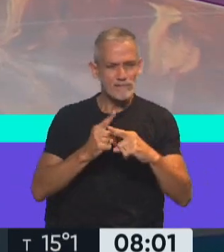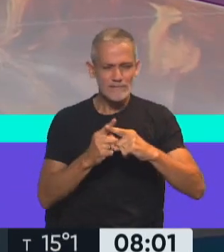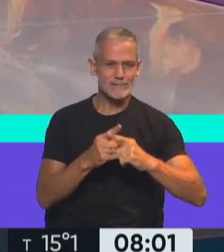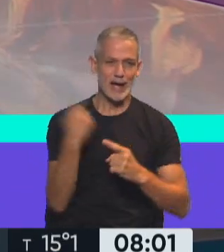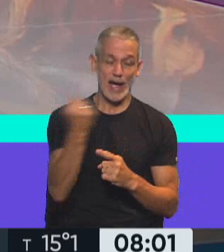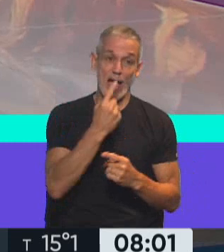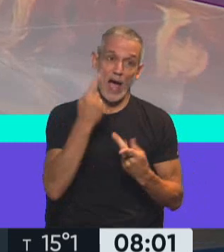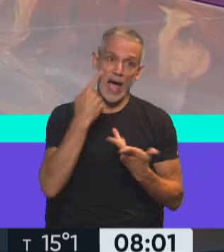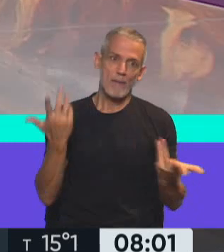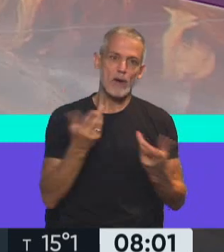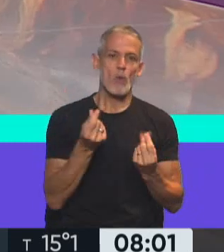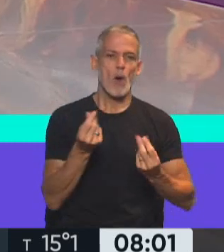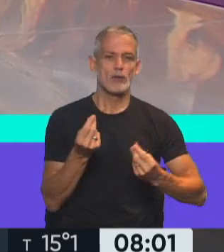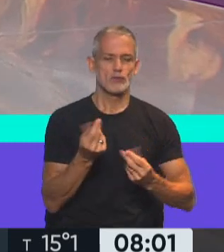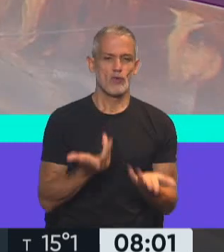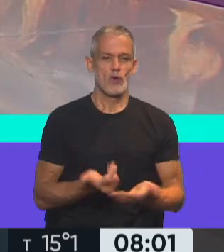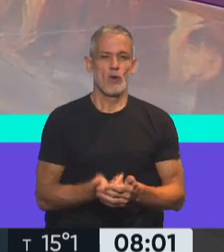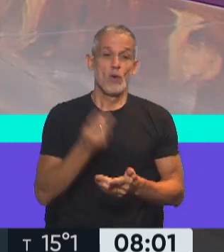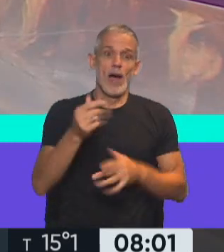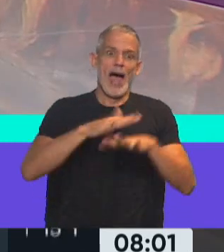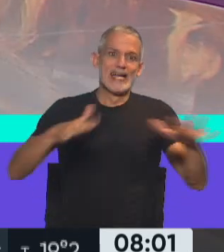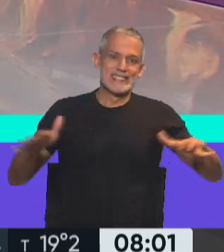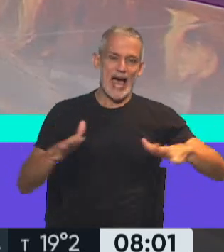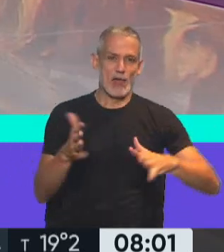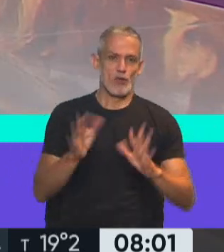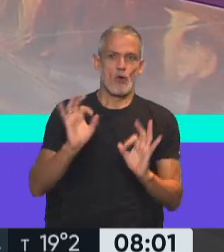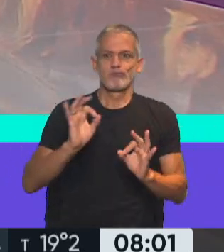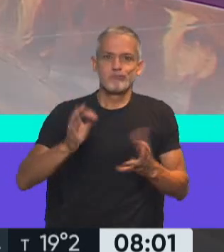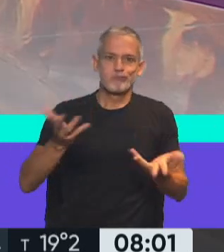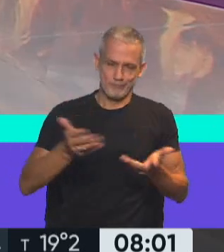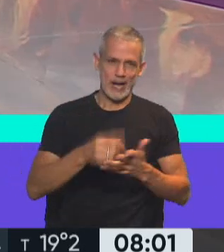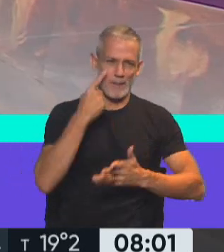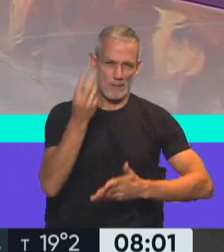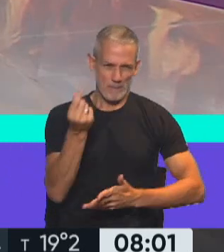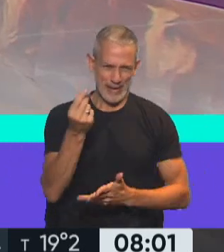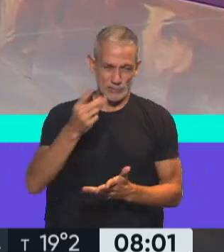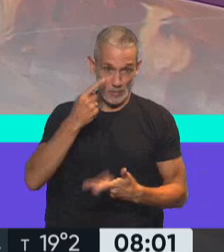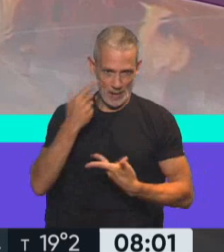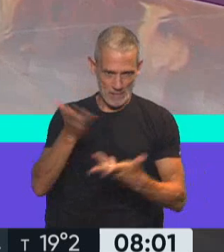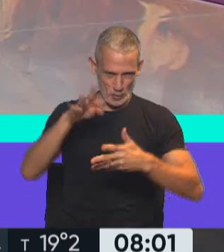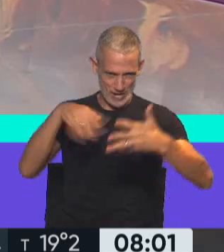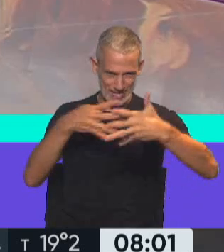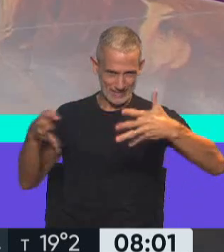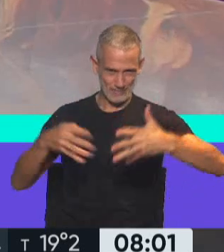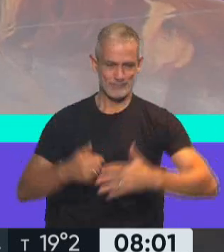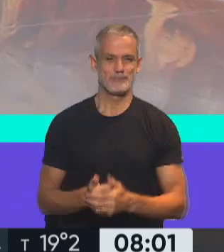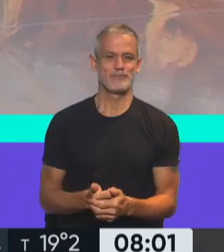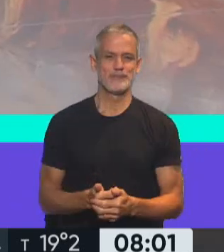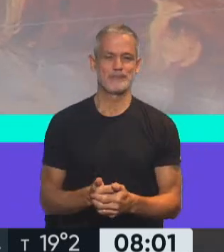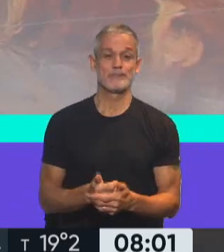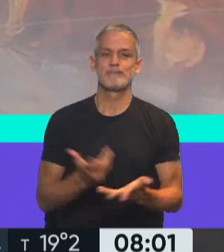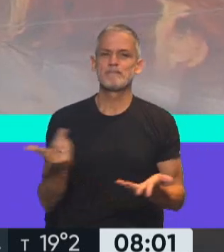de, bueno, cuánto nos va a costar un asado, por ejemplo. Así es, sí, tenemos los precios para compartir en la siguiente placa de a